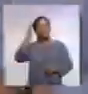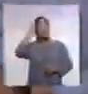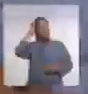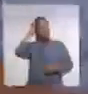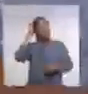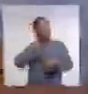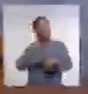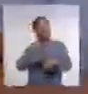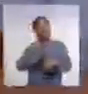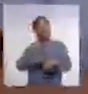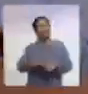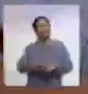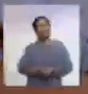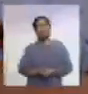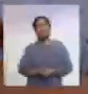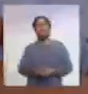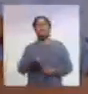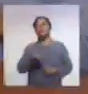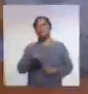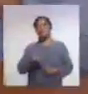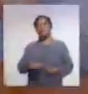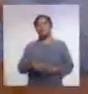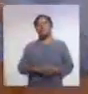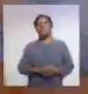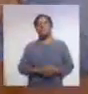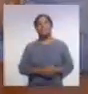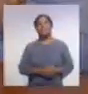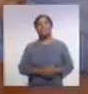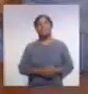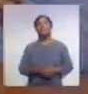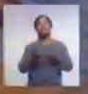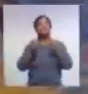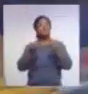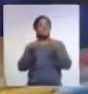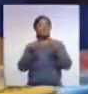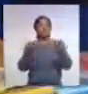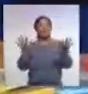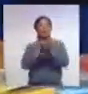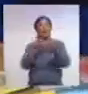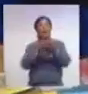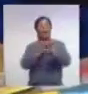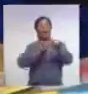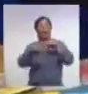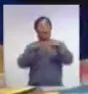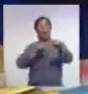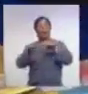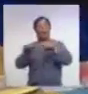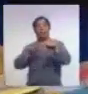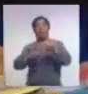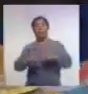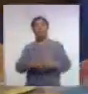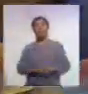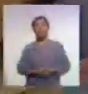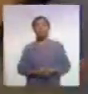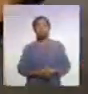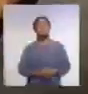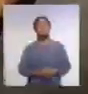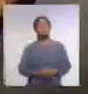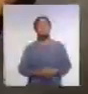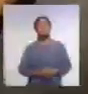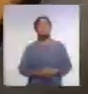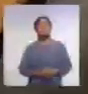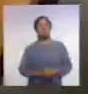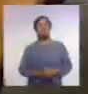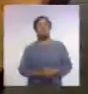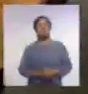con esta reforma? Claro, Mariana, bueno, son varios los cambios que se dieron en la Ley General de los Derechos de